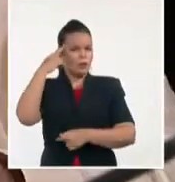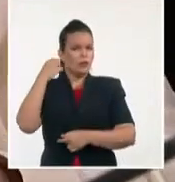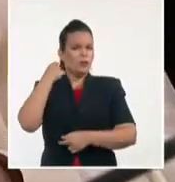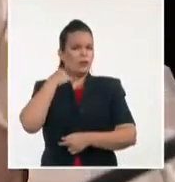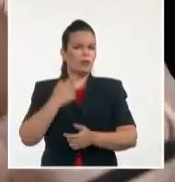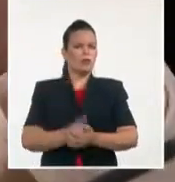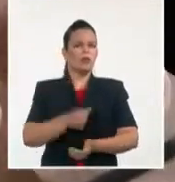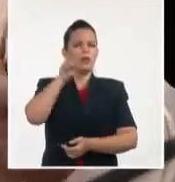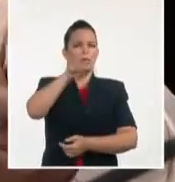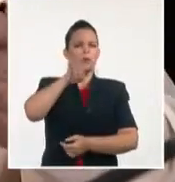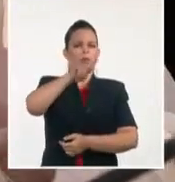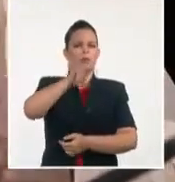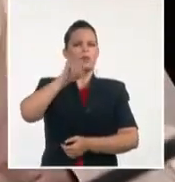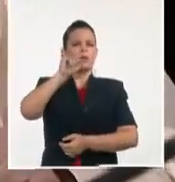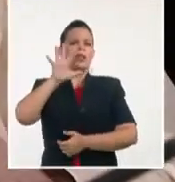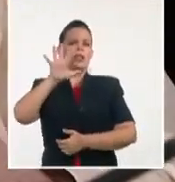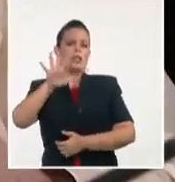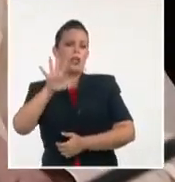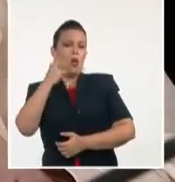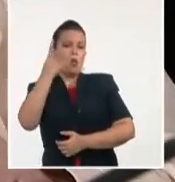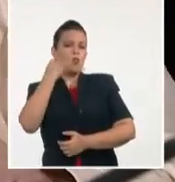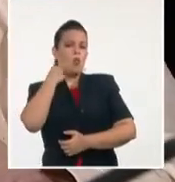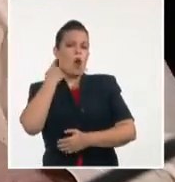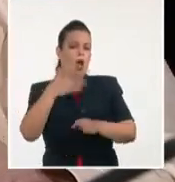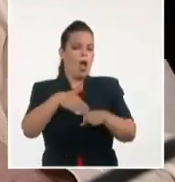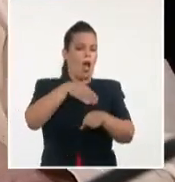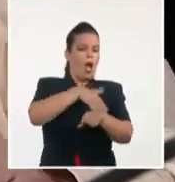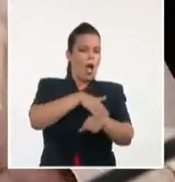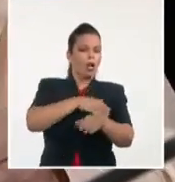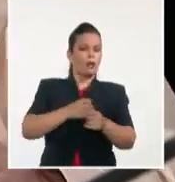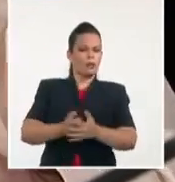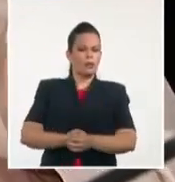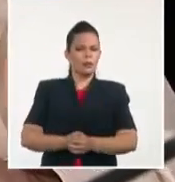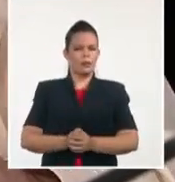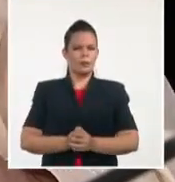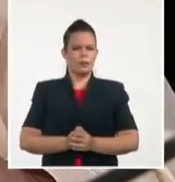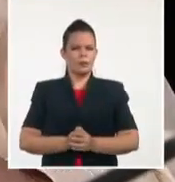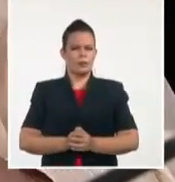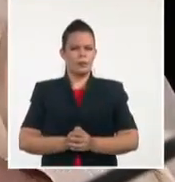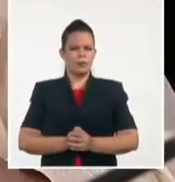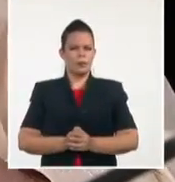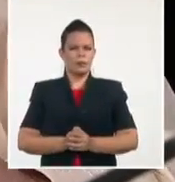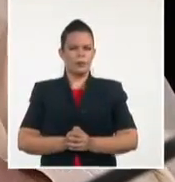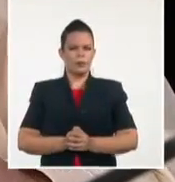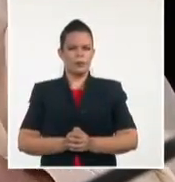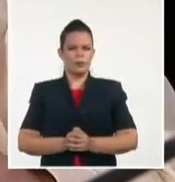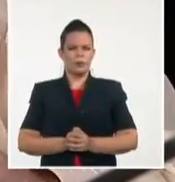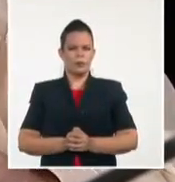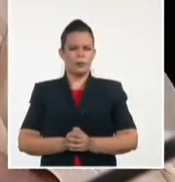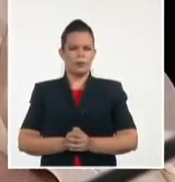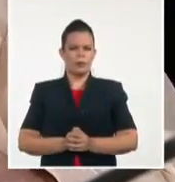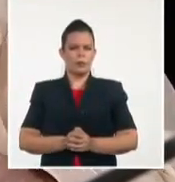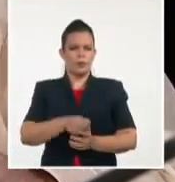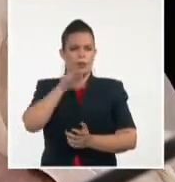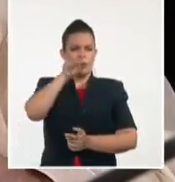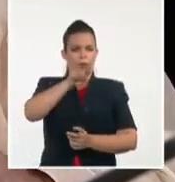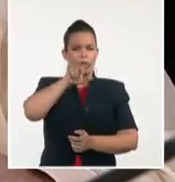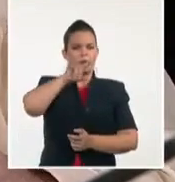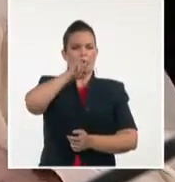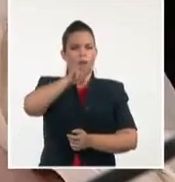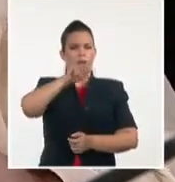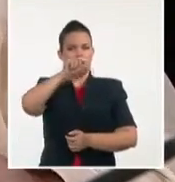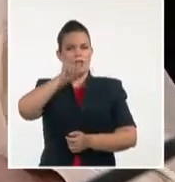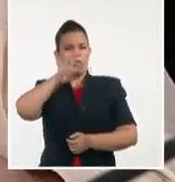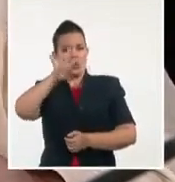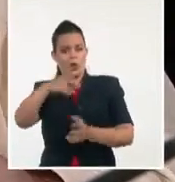año antes, después del Flora, que fue en el 63, pero en el año 1964 se creó la Escuela de Meteorología